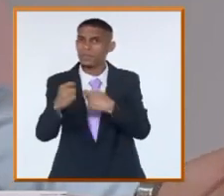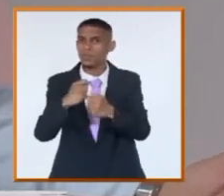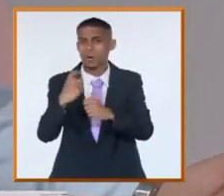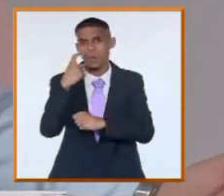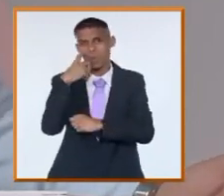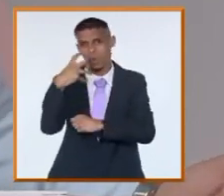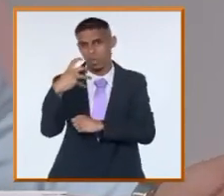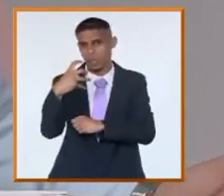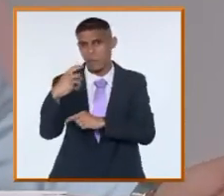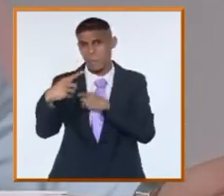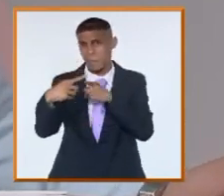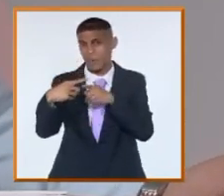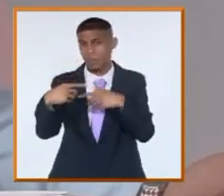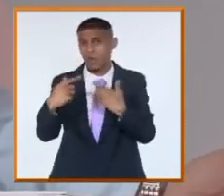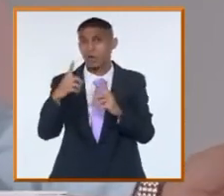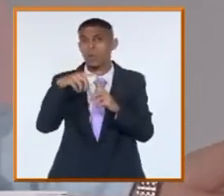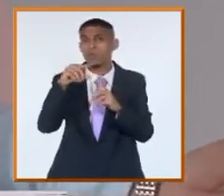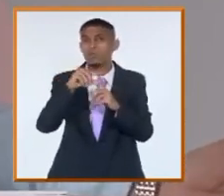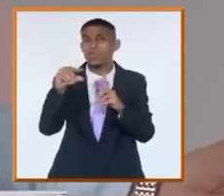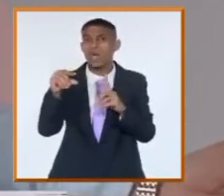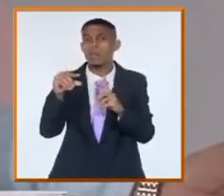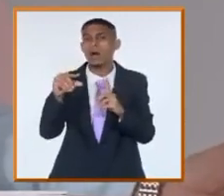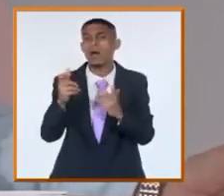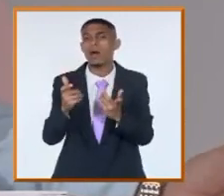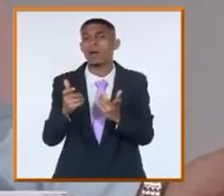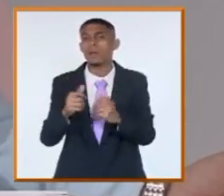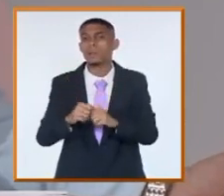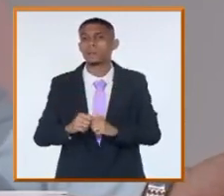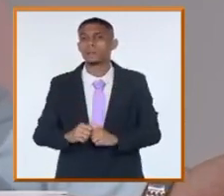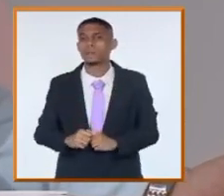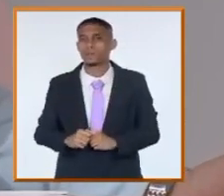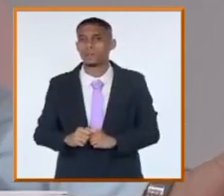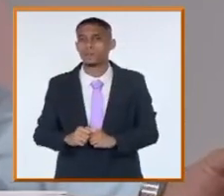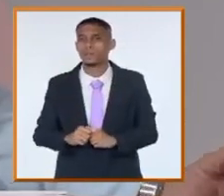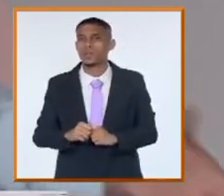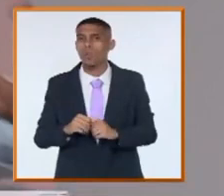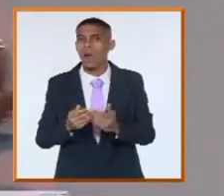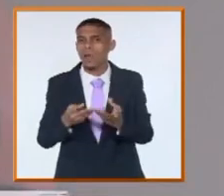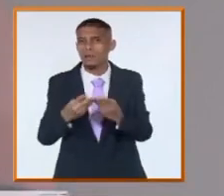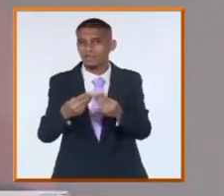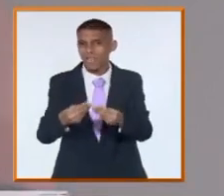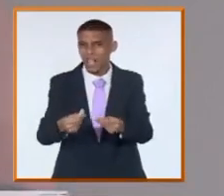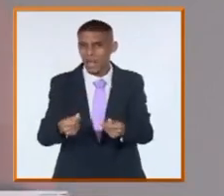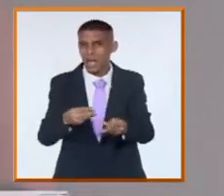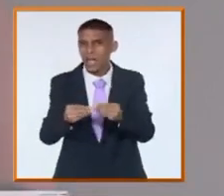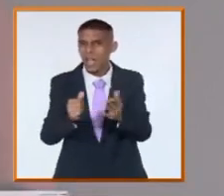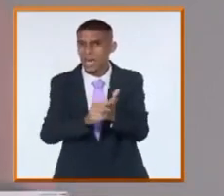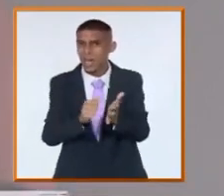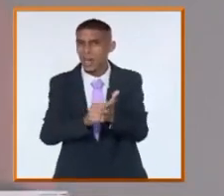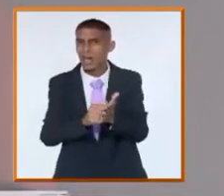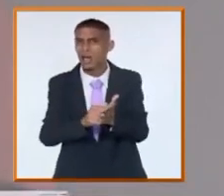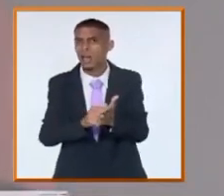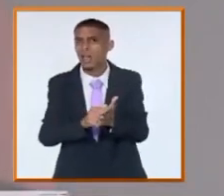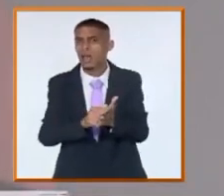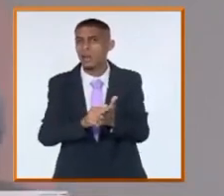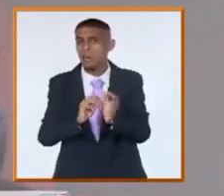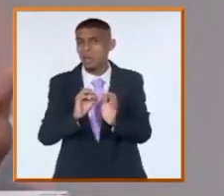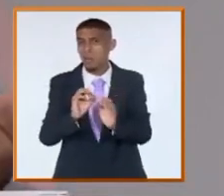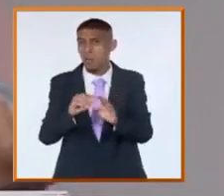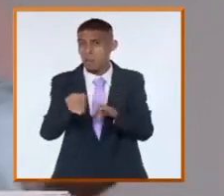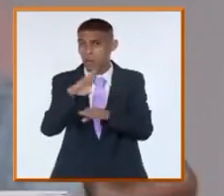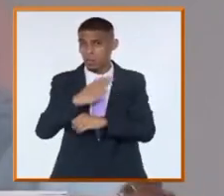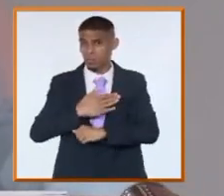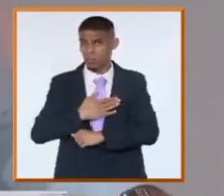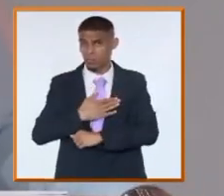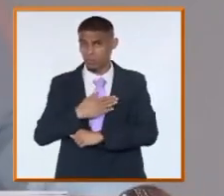en primer lugar en la en el tema que tiene que ver con con material a la construcción que no son del Ministerio de la construcción pero